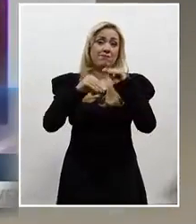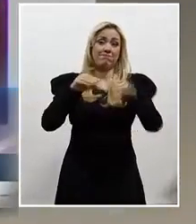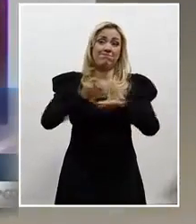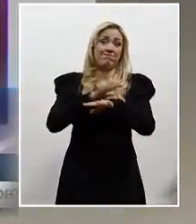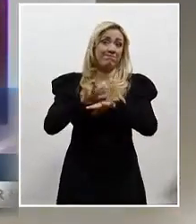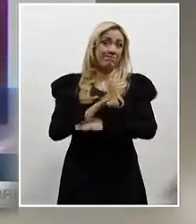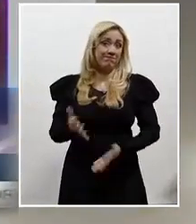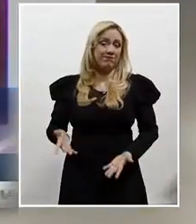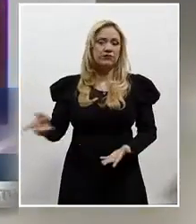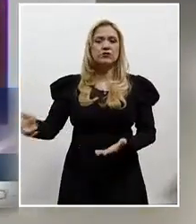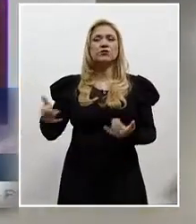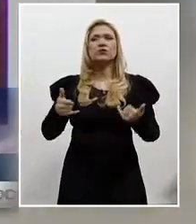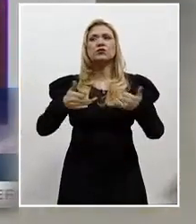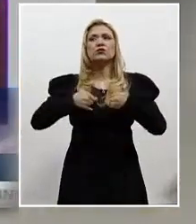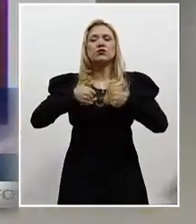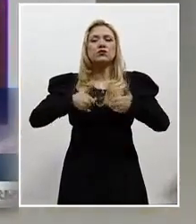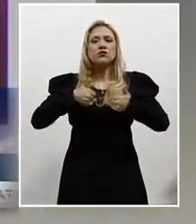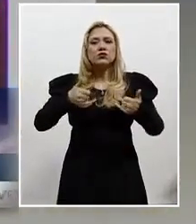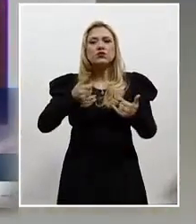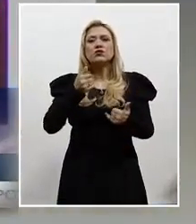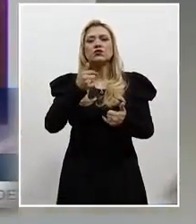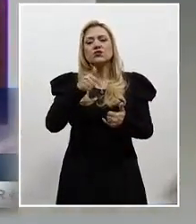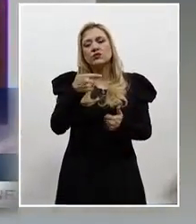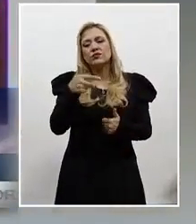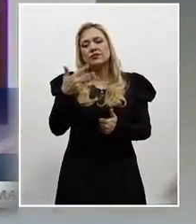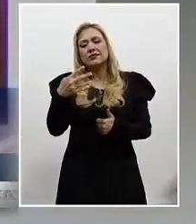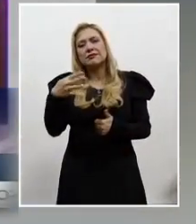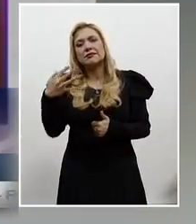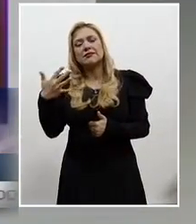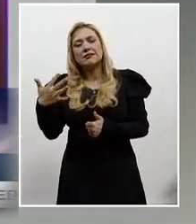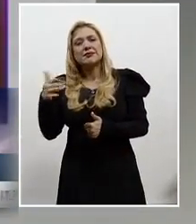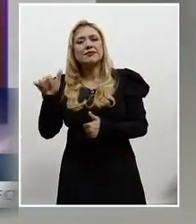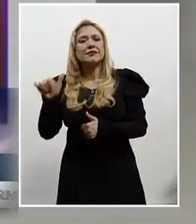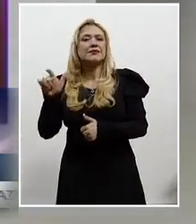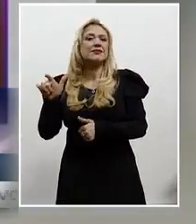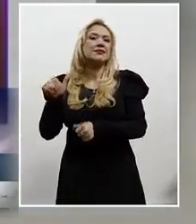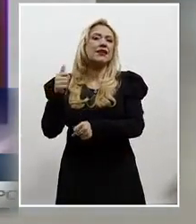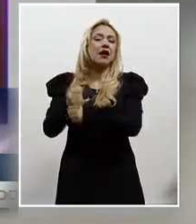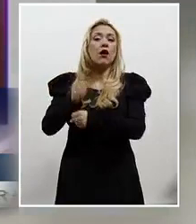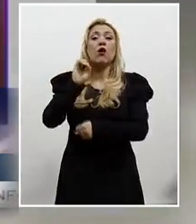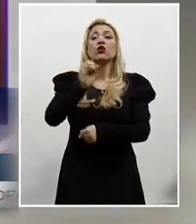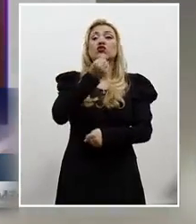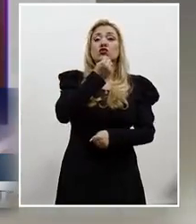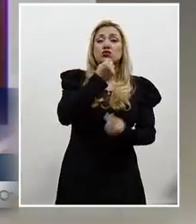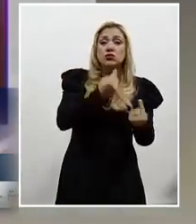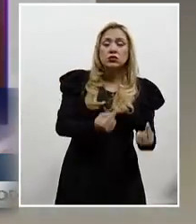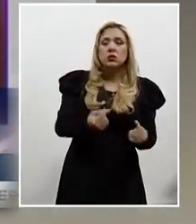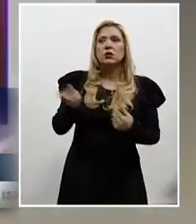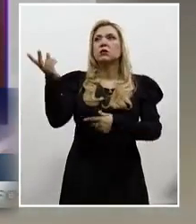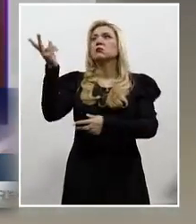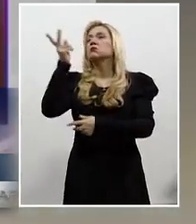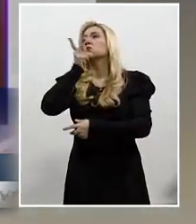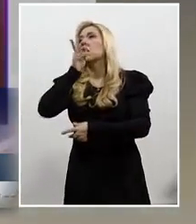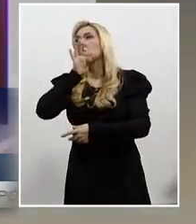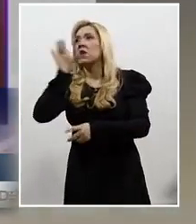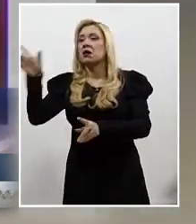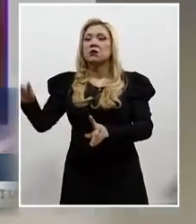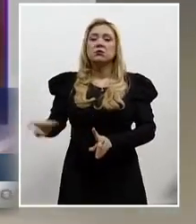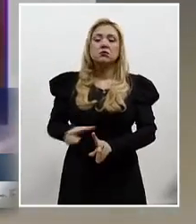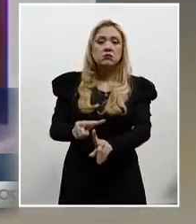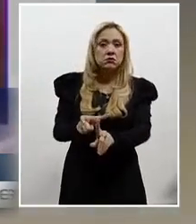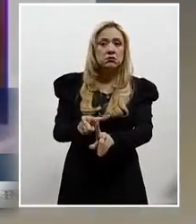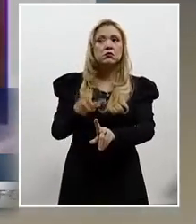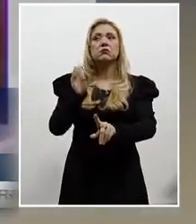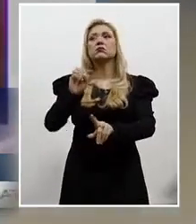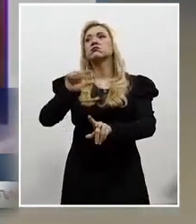un menor de edad al amparo. Puede ser que acuda al amparo a alguno de sus progenitores o alguna otra persona, pero